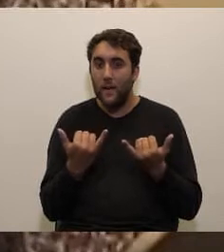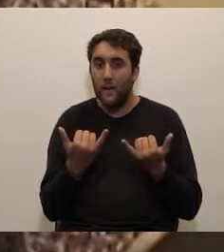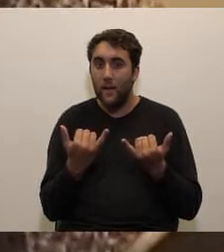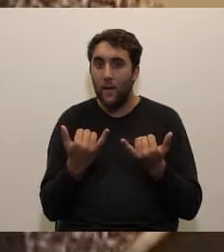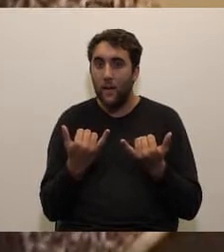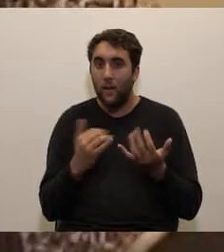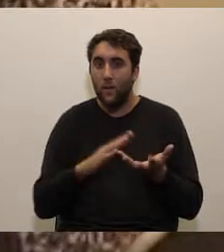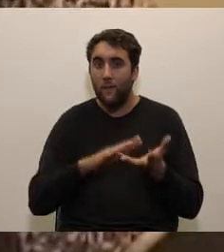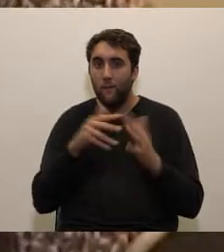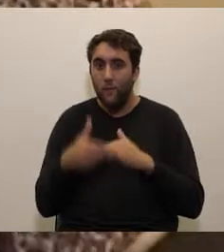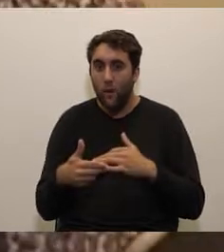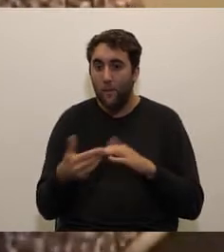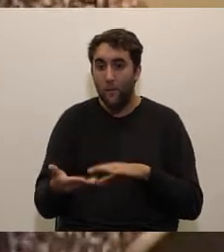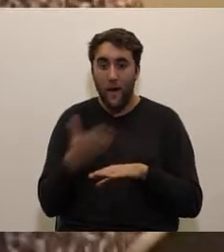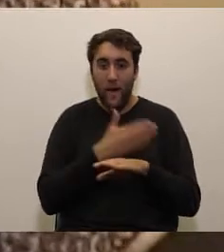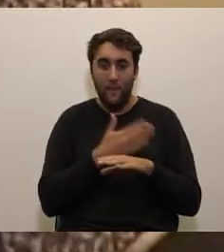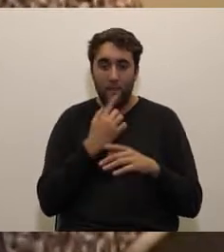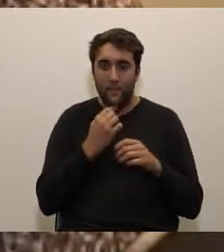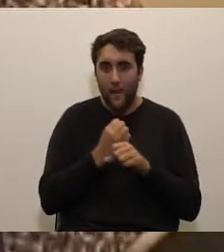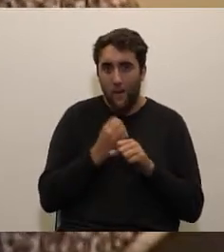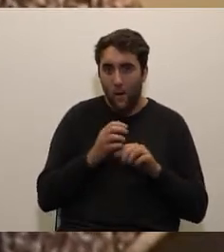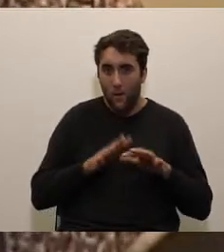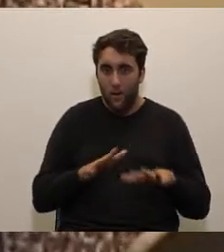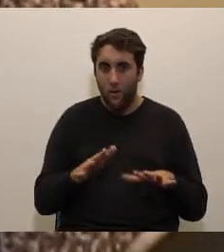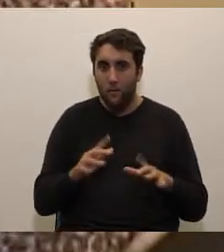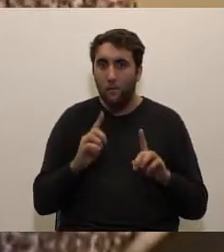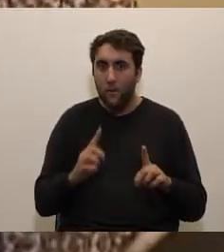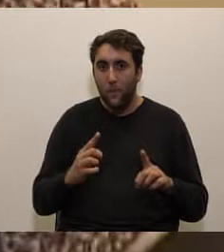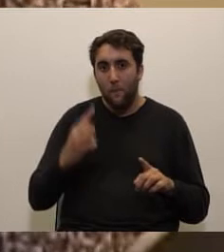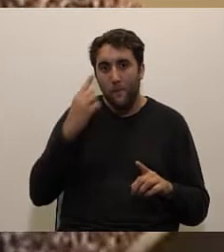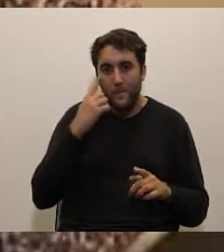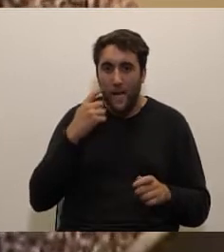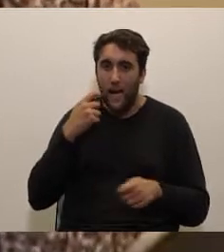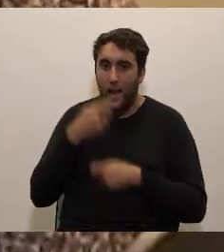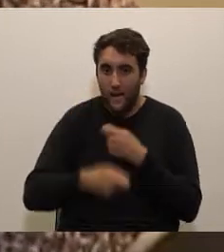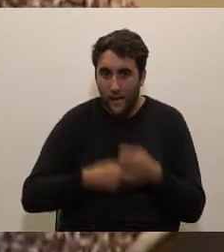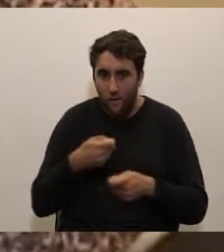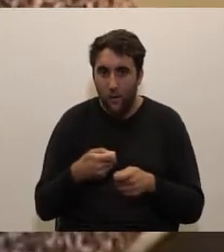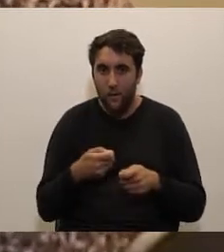que hay detrás muchas veces un trabajo creativo,